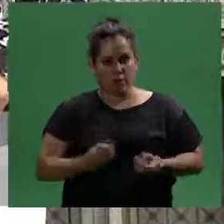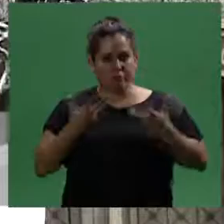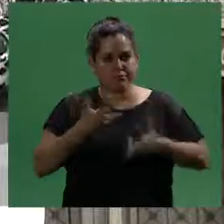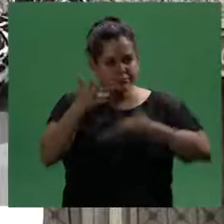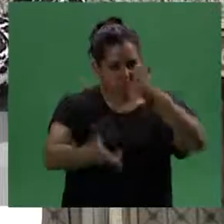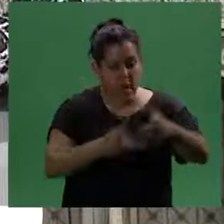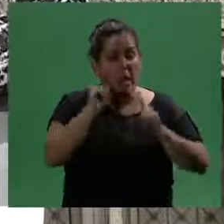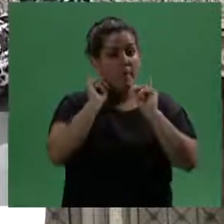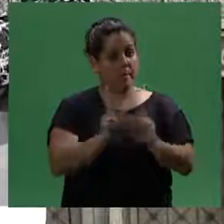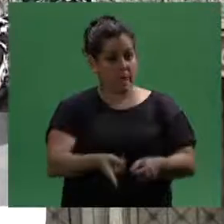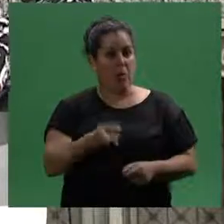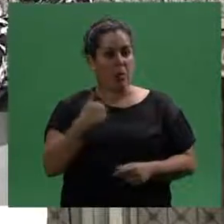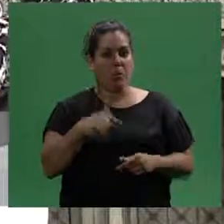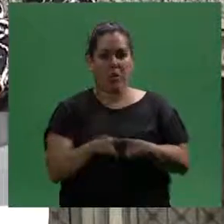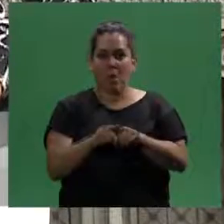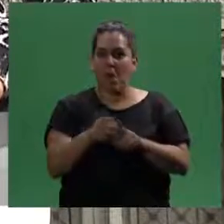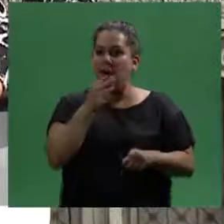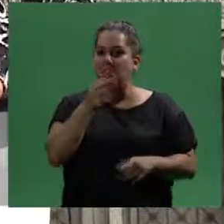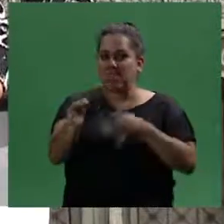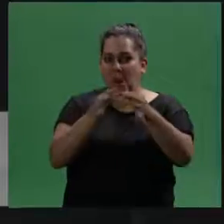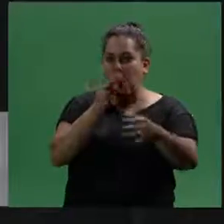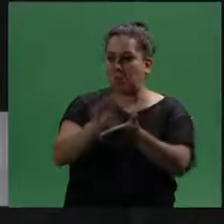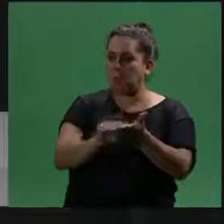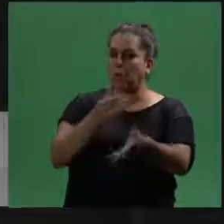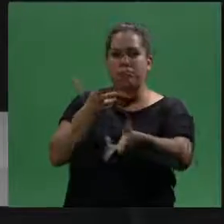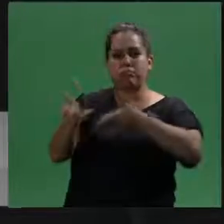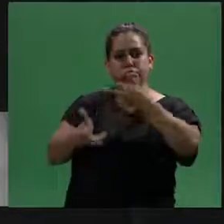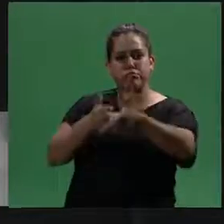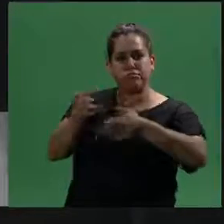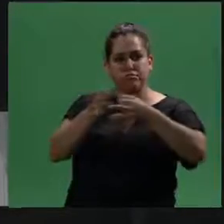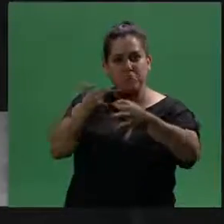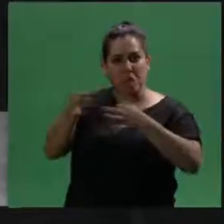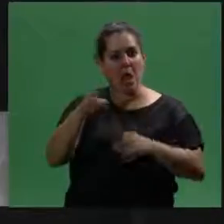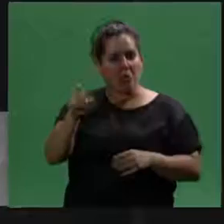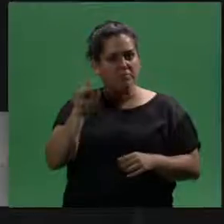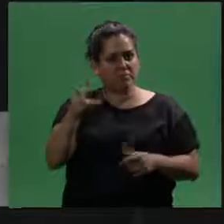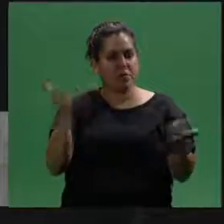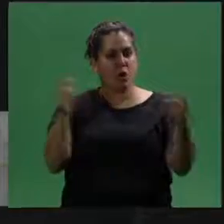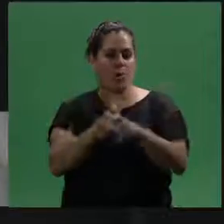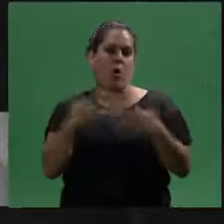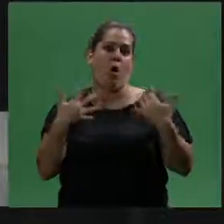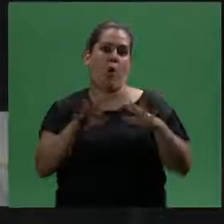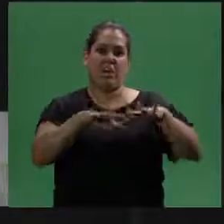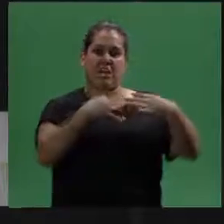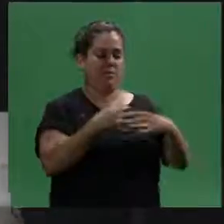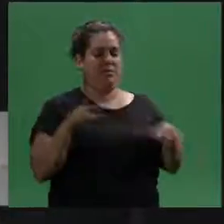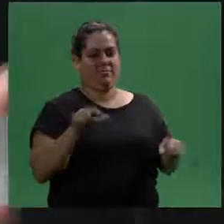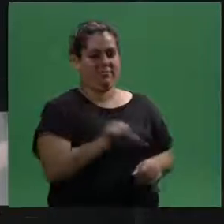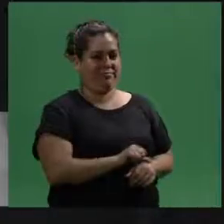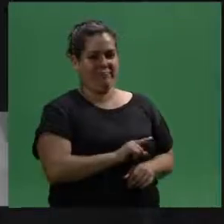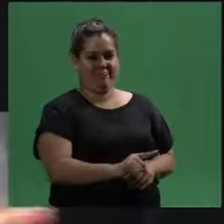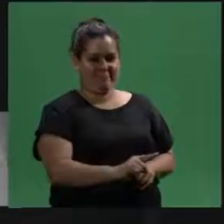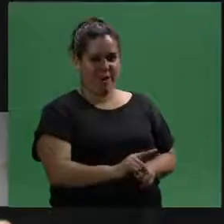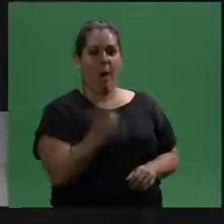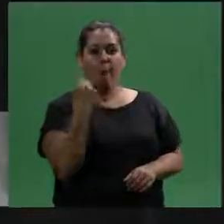pueden pedir la palabra, pueden expresarse, incluso pueden llegar a dialogar de igual a igual con diputados. Es una característica propia de las comisiones. Eso en